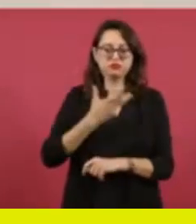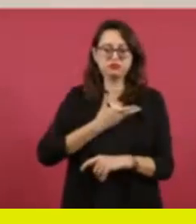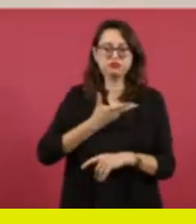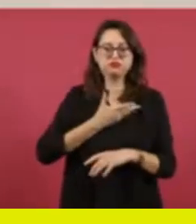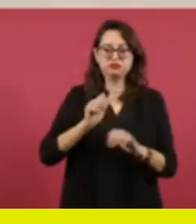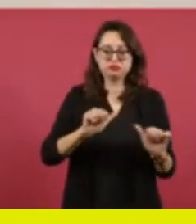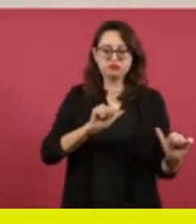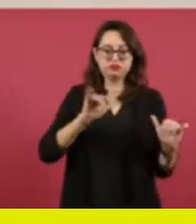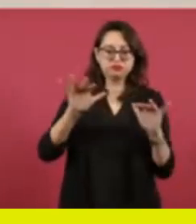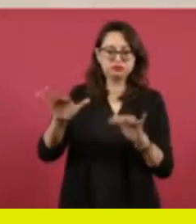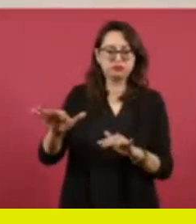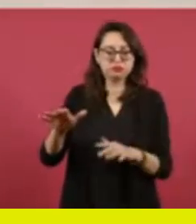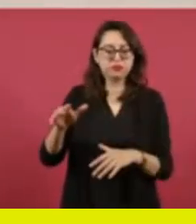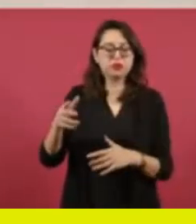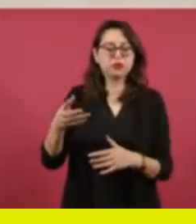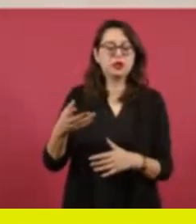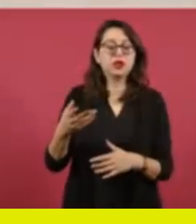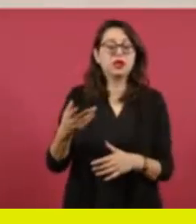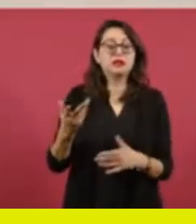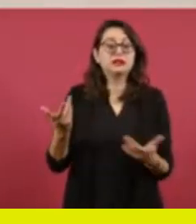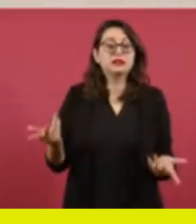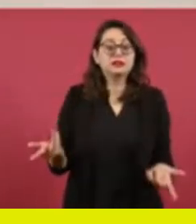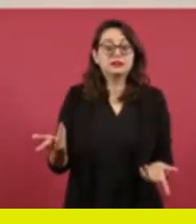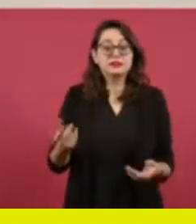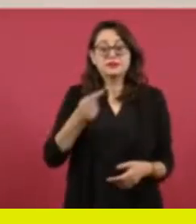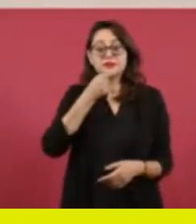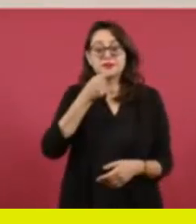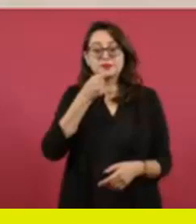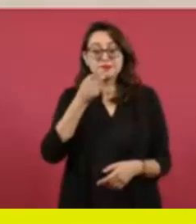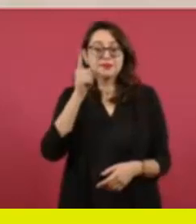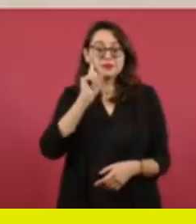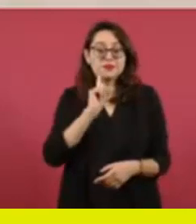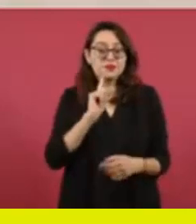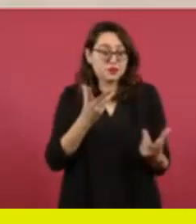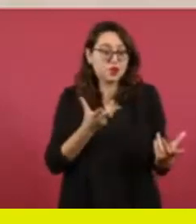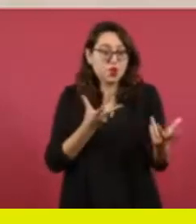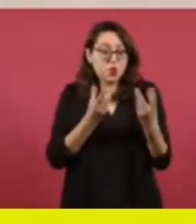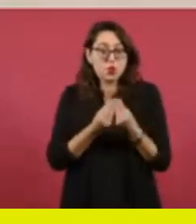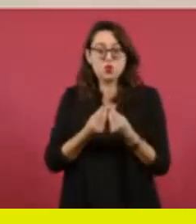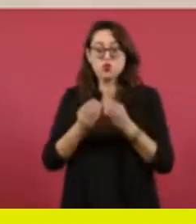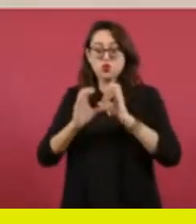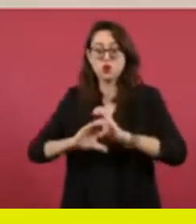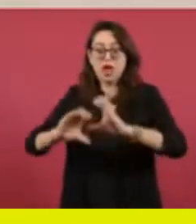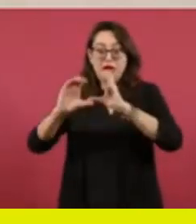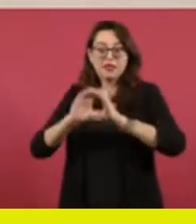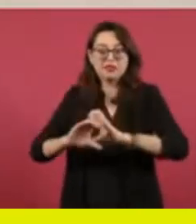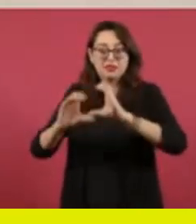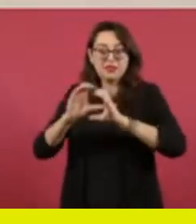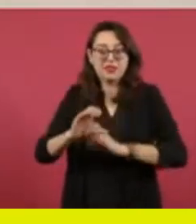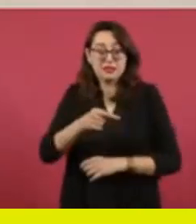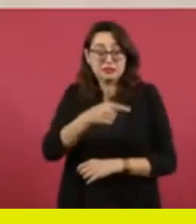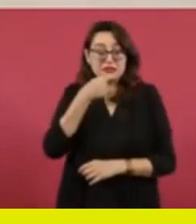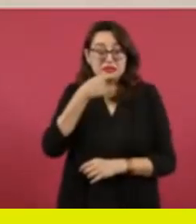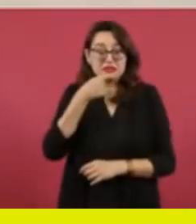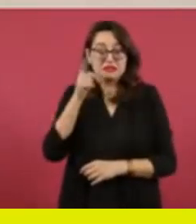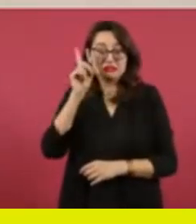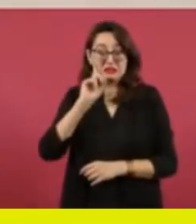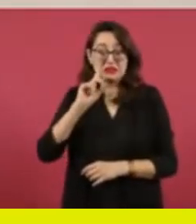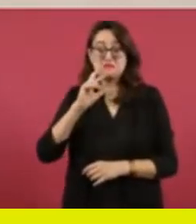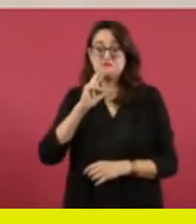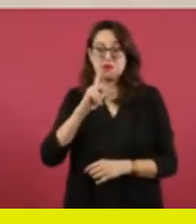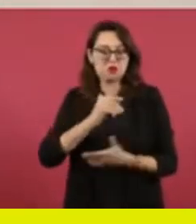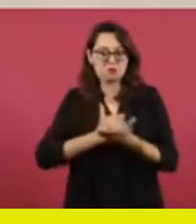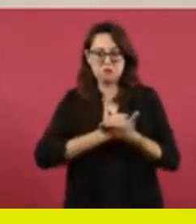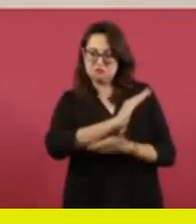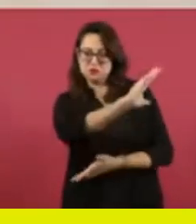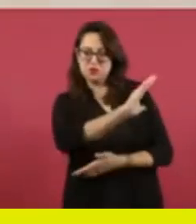¿sí? Y que si, ¿qué opinaba yo? No, que vengan, que venga,